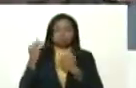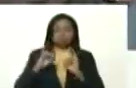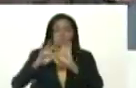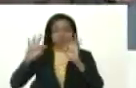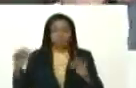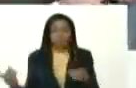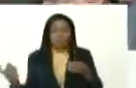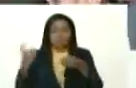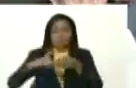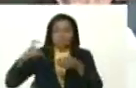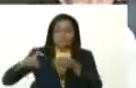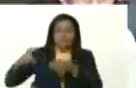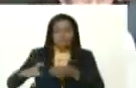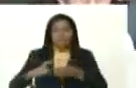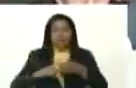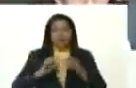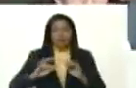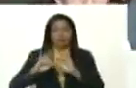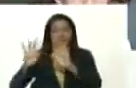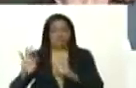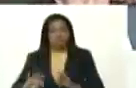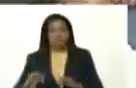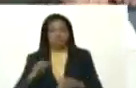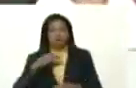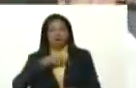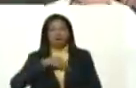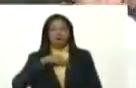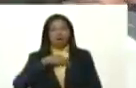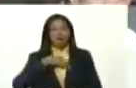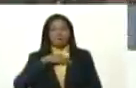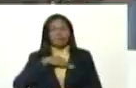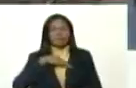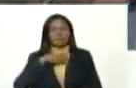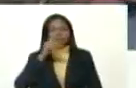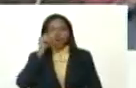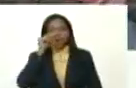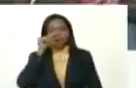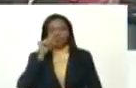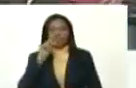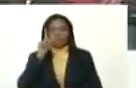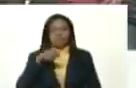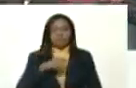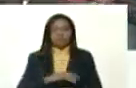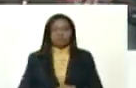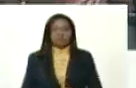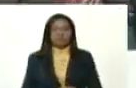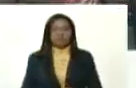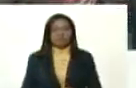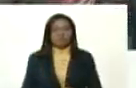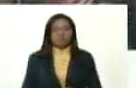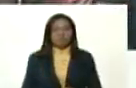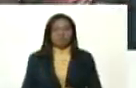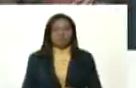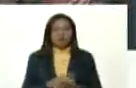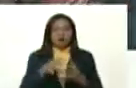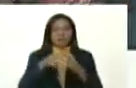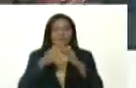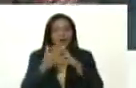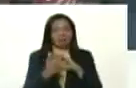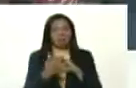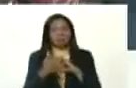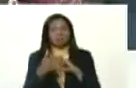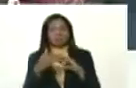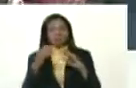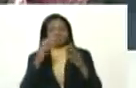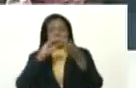se incorporó también aquí a esto el ministro Paredes en lo que usted mencionó ahora de Barrio Nuevo, Barrio